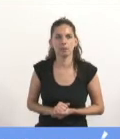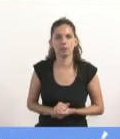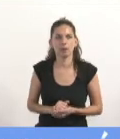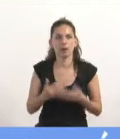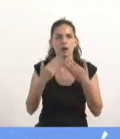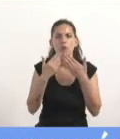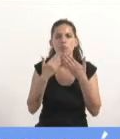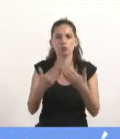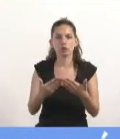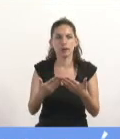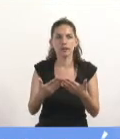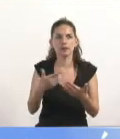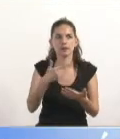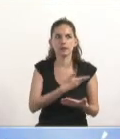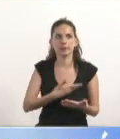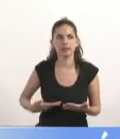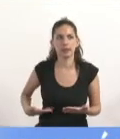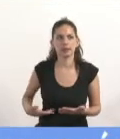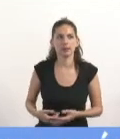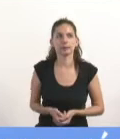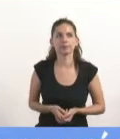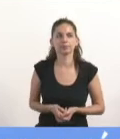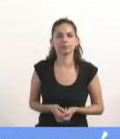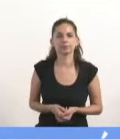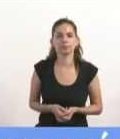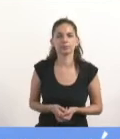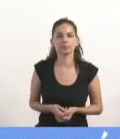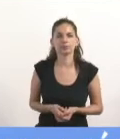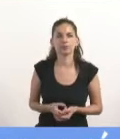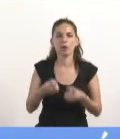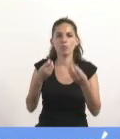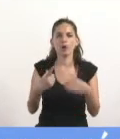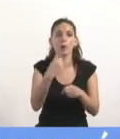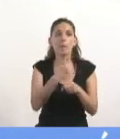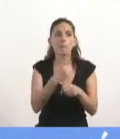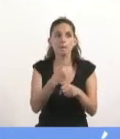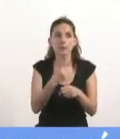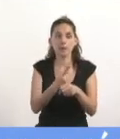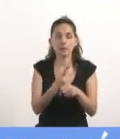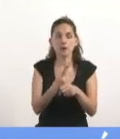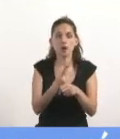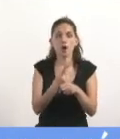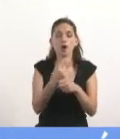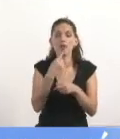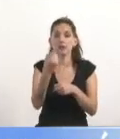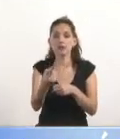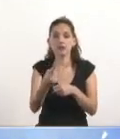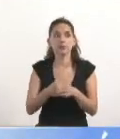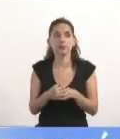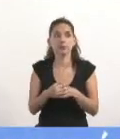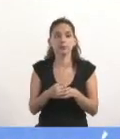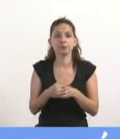Muchas gracias, señora presidenta. Bueno, en primer lugar, referir que